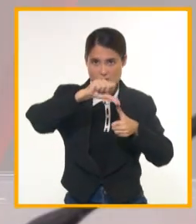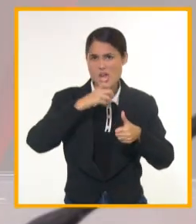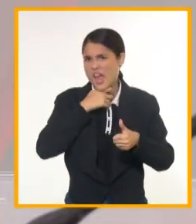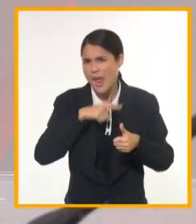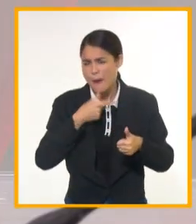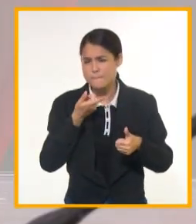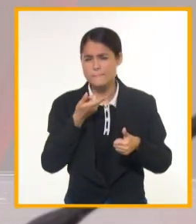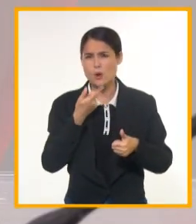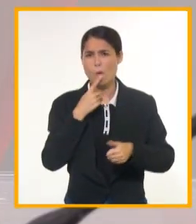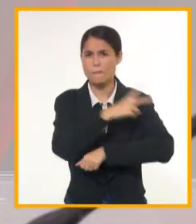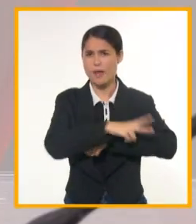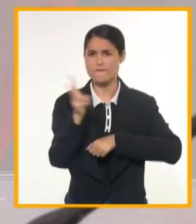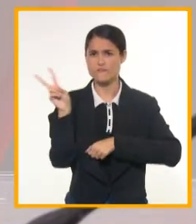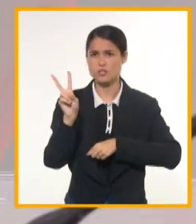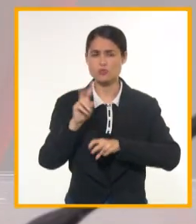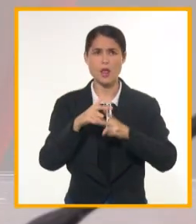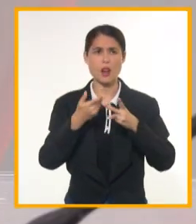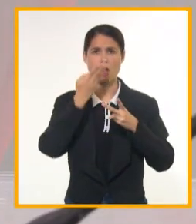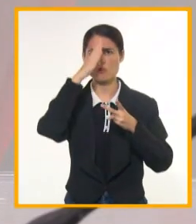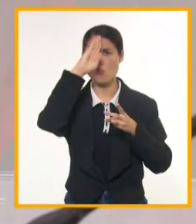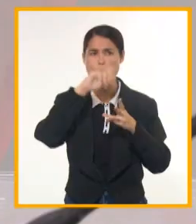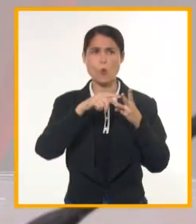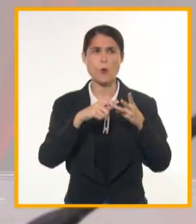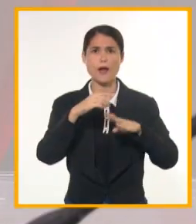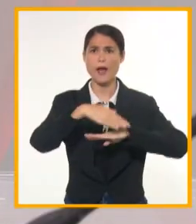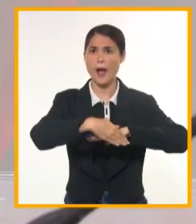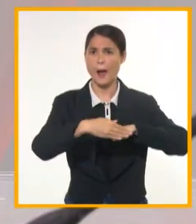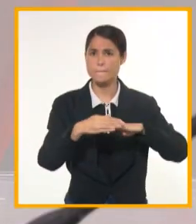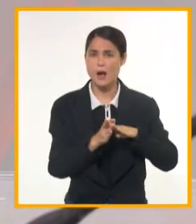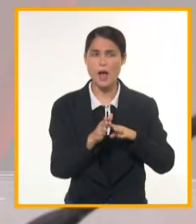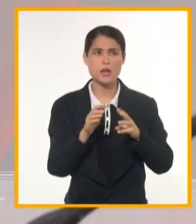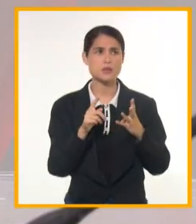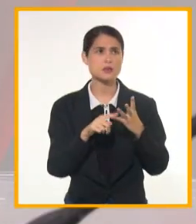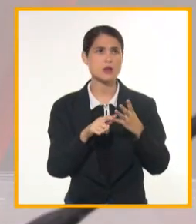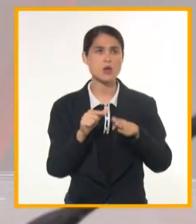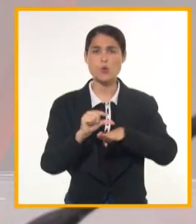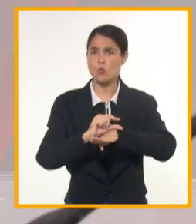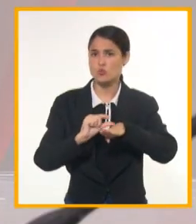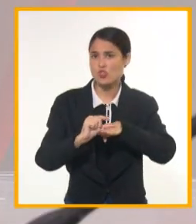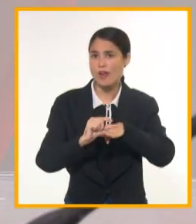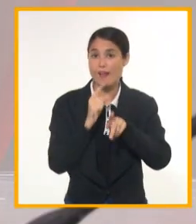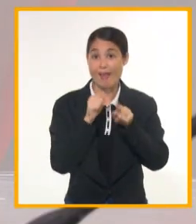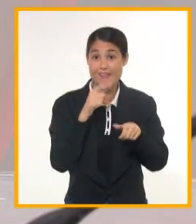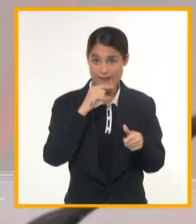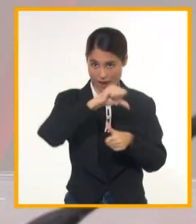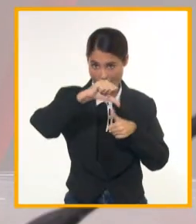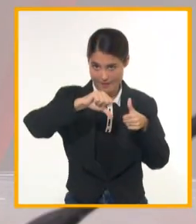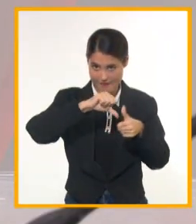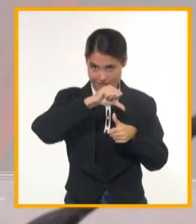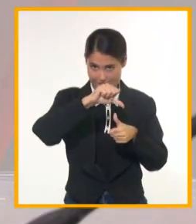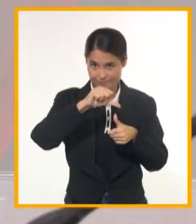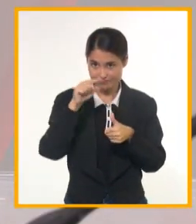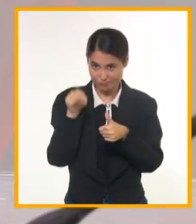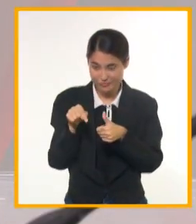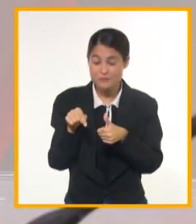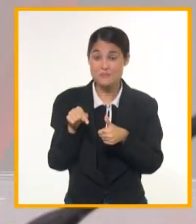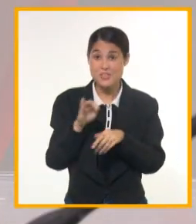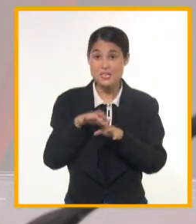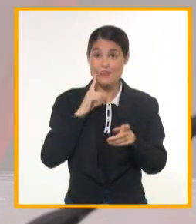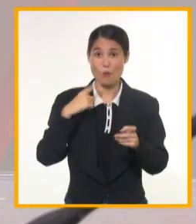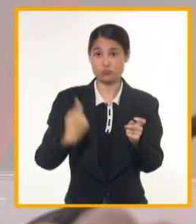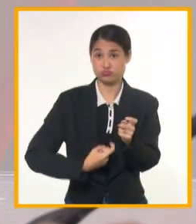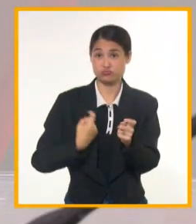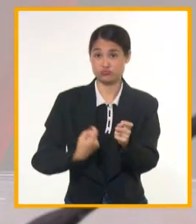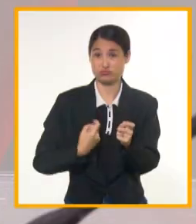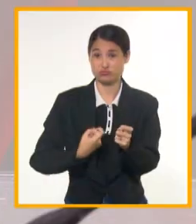Caribe realmente con nuestro país desde hace muchísimo tiempo. Son también profundos los nexos que